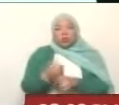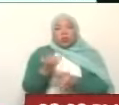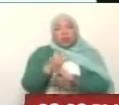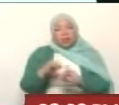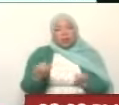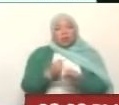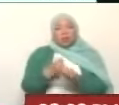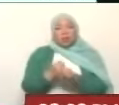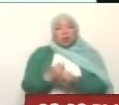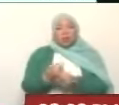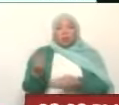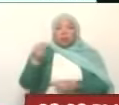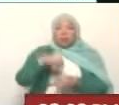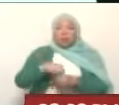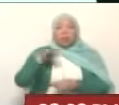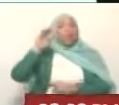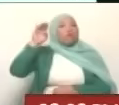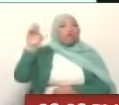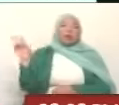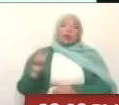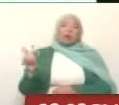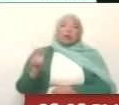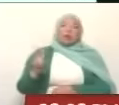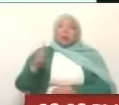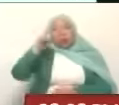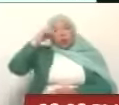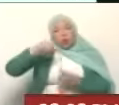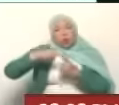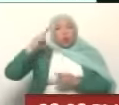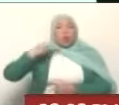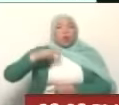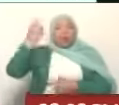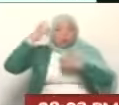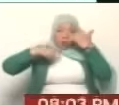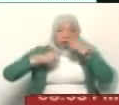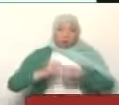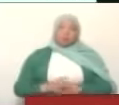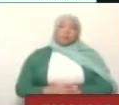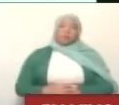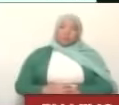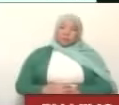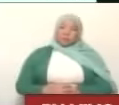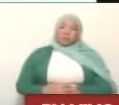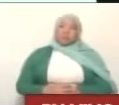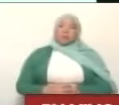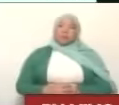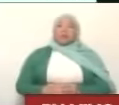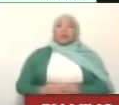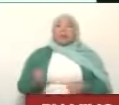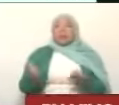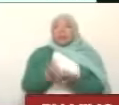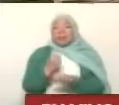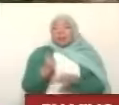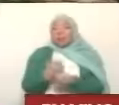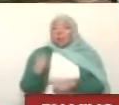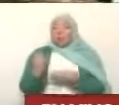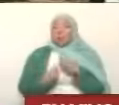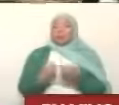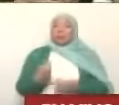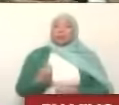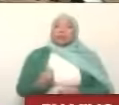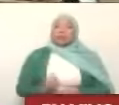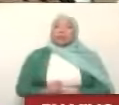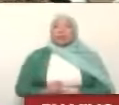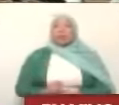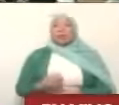independientes y convencerlo que el futuro de la patria es por el camino de Bolívar, por el camino de Chávez. Ese es el trabajo que hay que hacer. ¿Qué